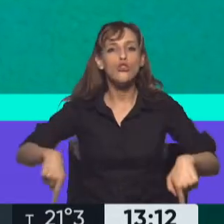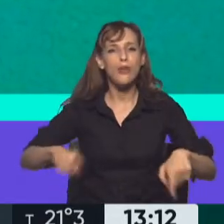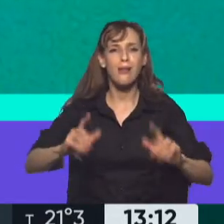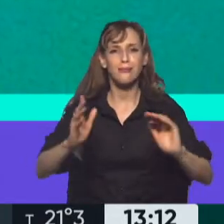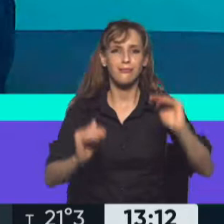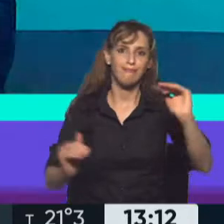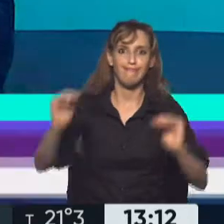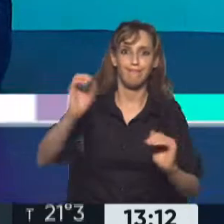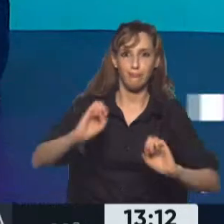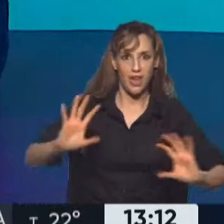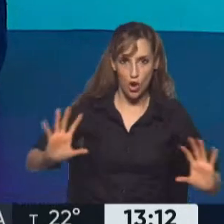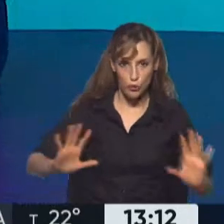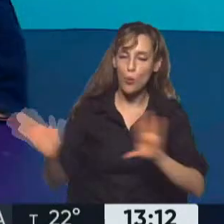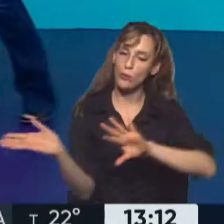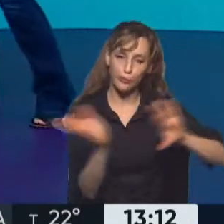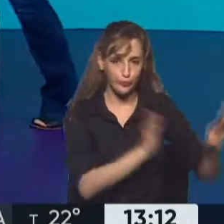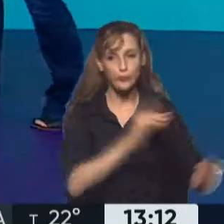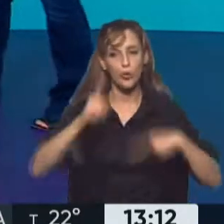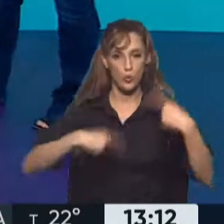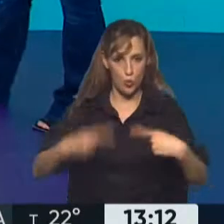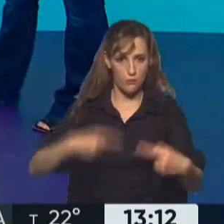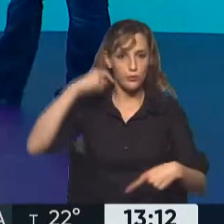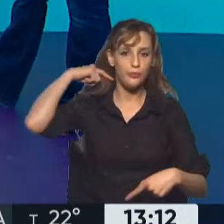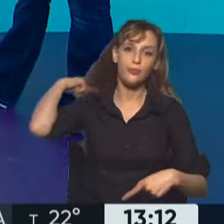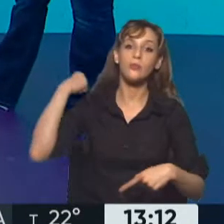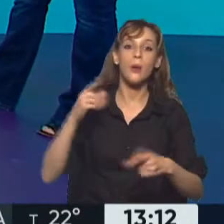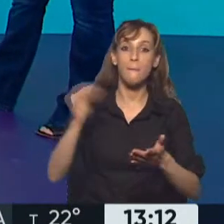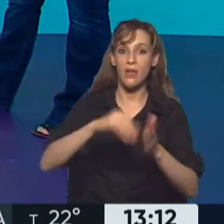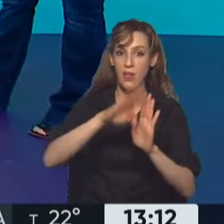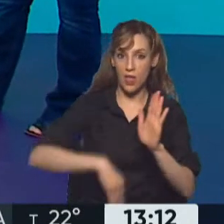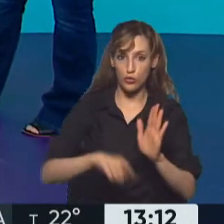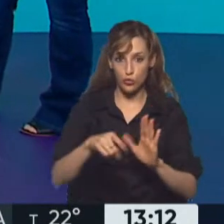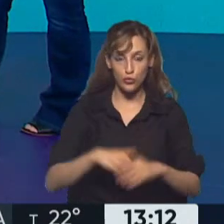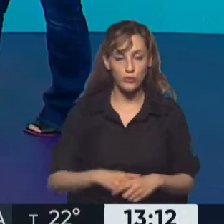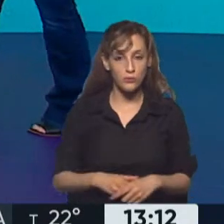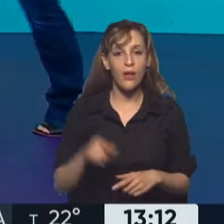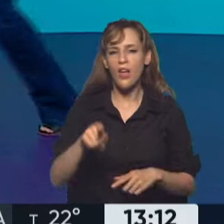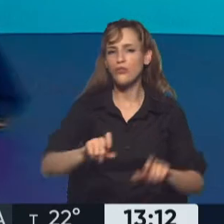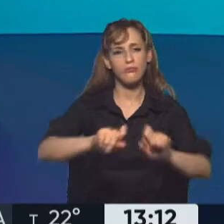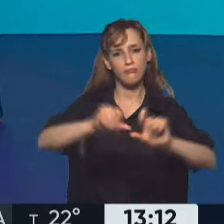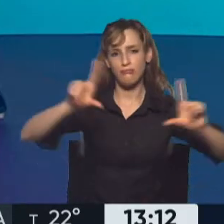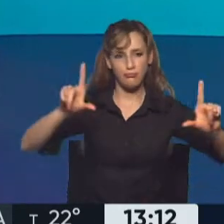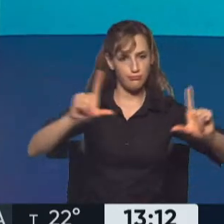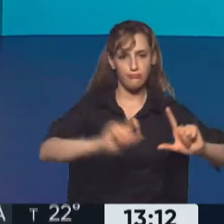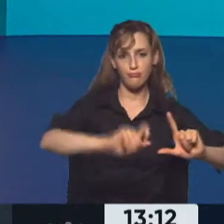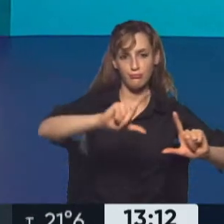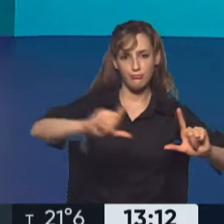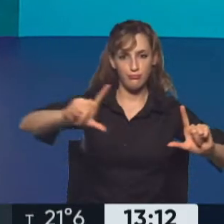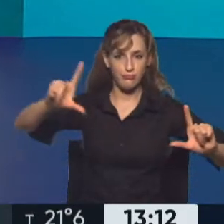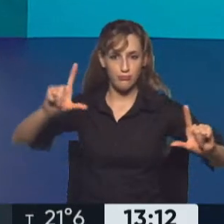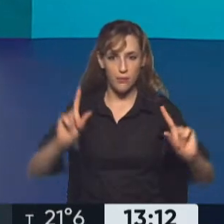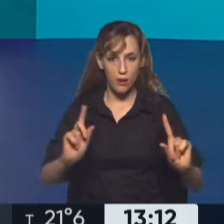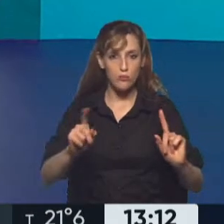Bueno, avancemos. Así no nos detenemos solamente en este primer dato. Acá sencillamente tenemos un gráfico, lo mismo que les acabo de decir.